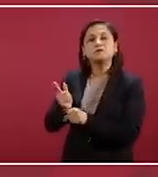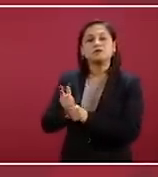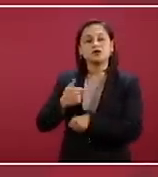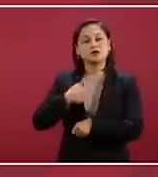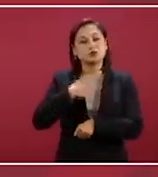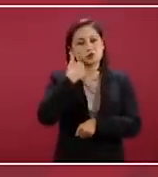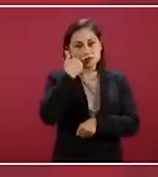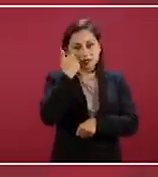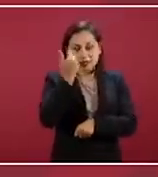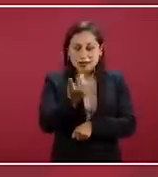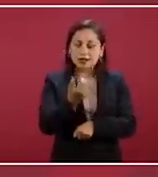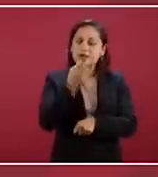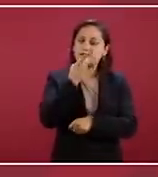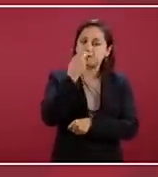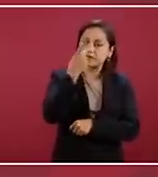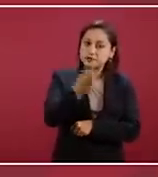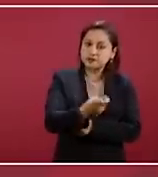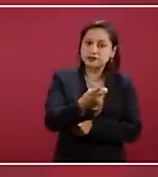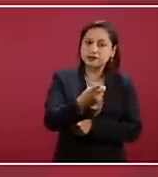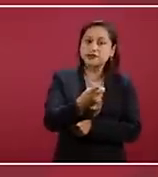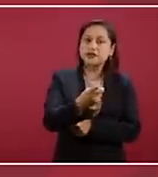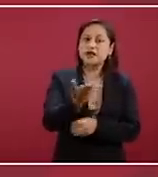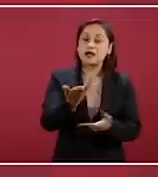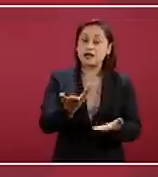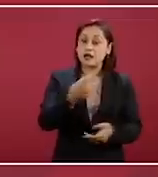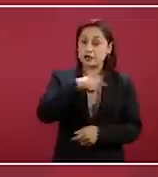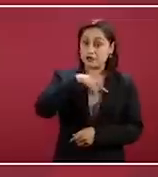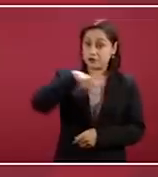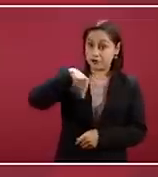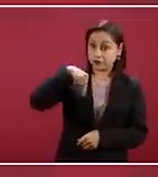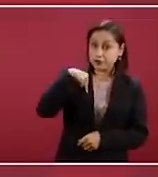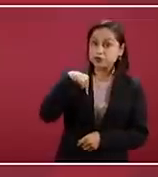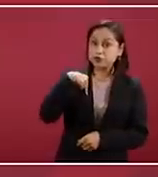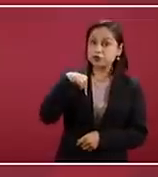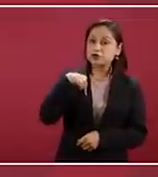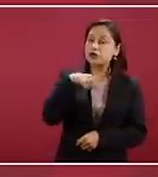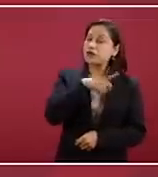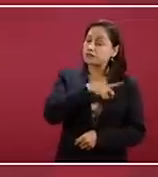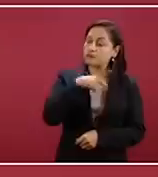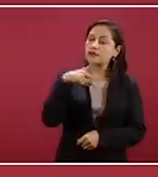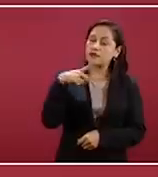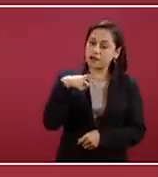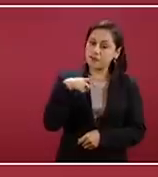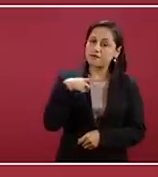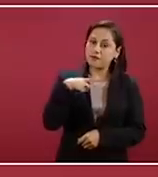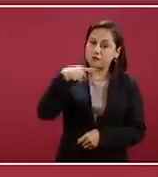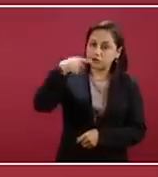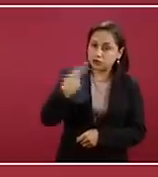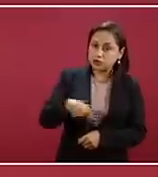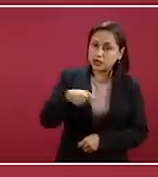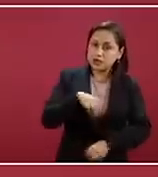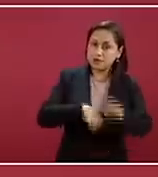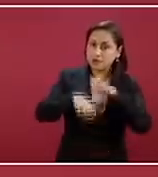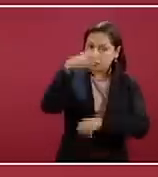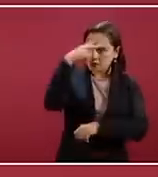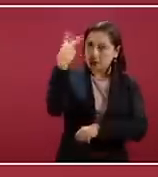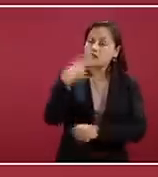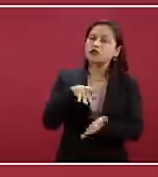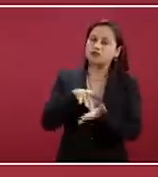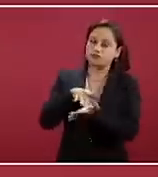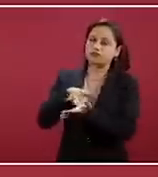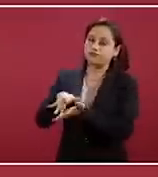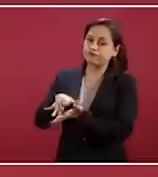tenemos la obligación de apoyar a las empresas nacionales que